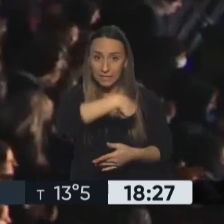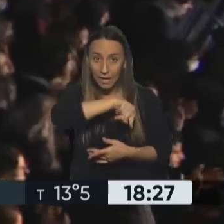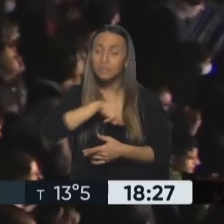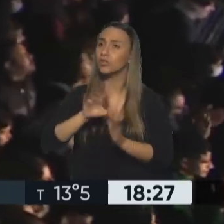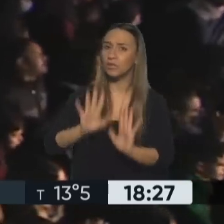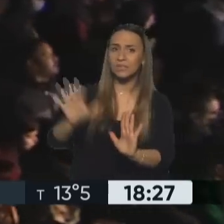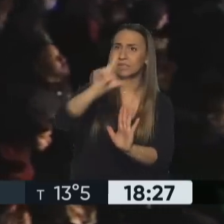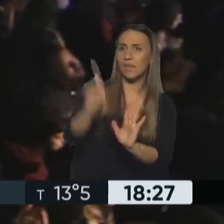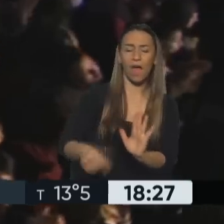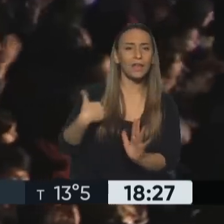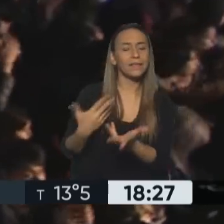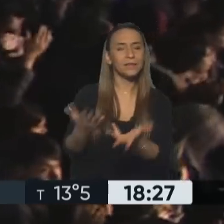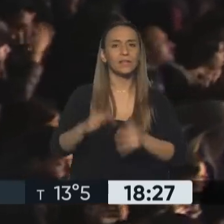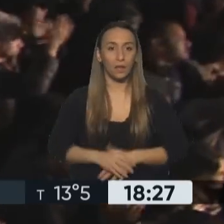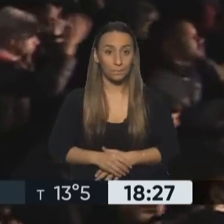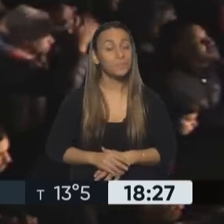Y el